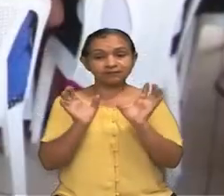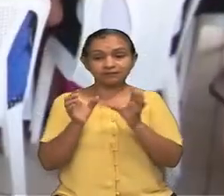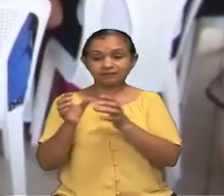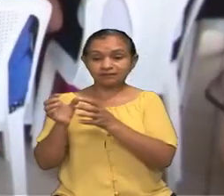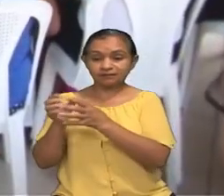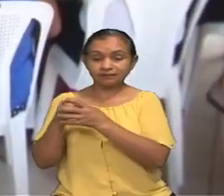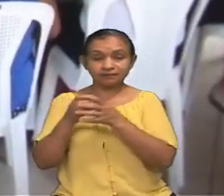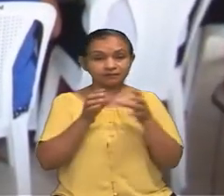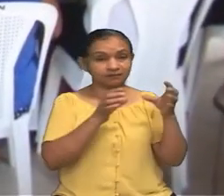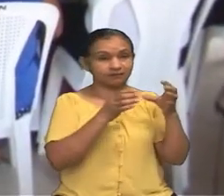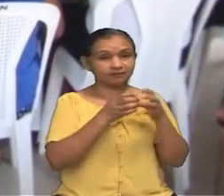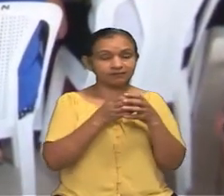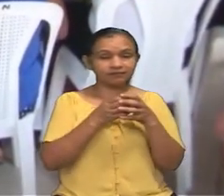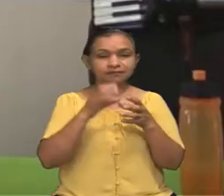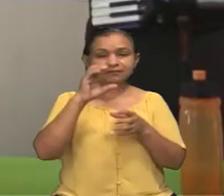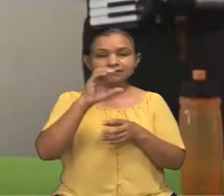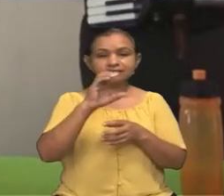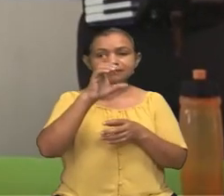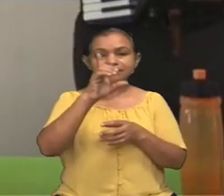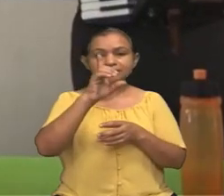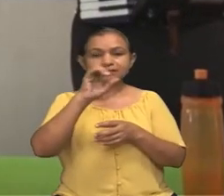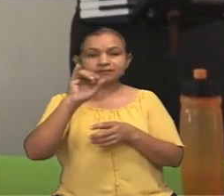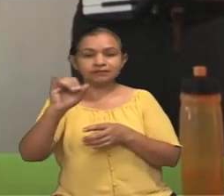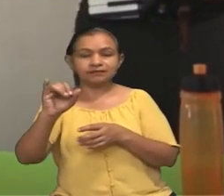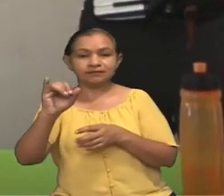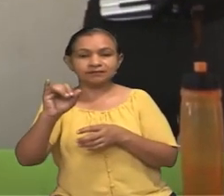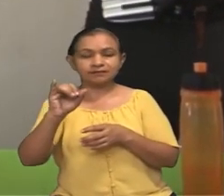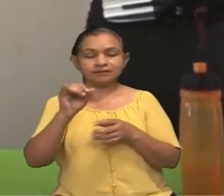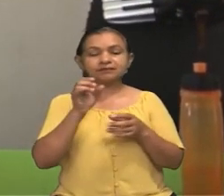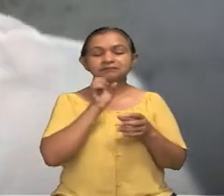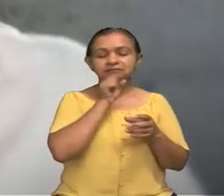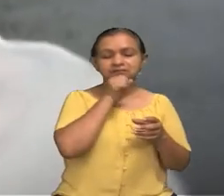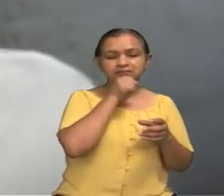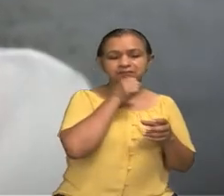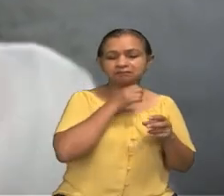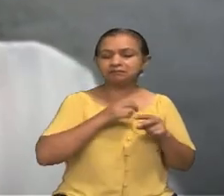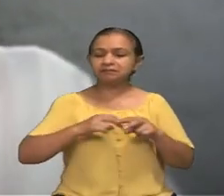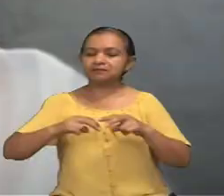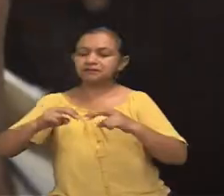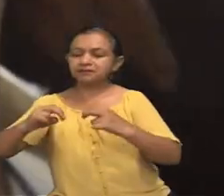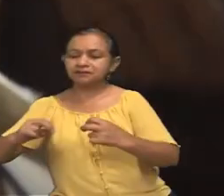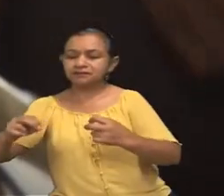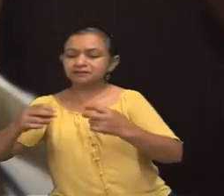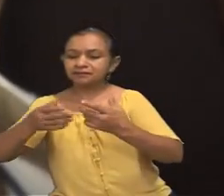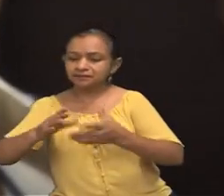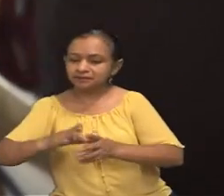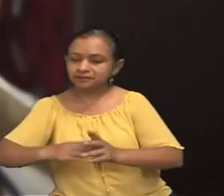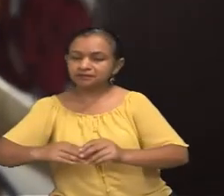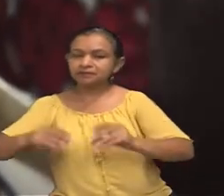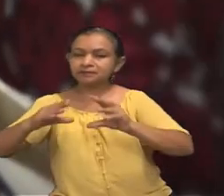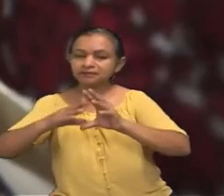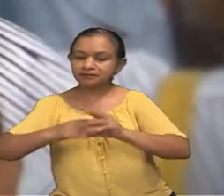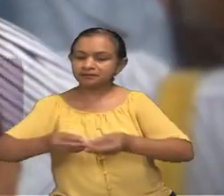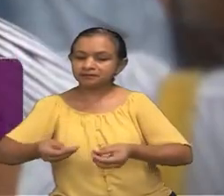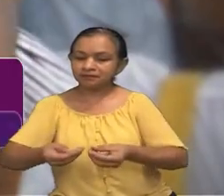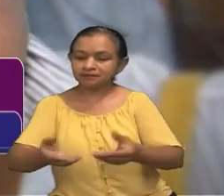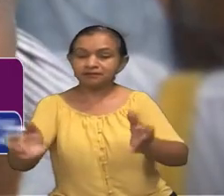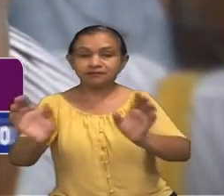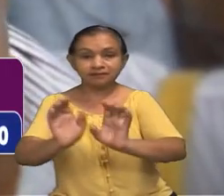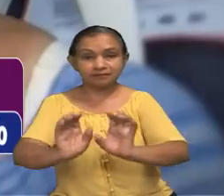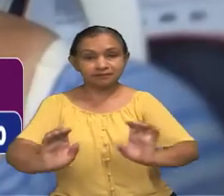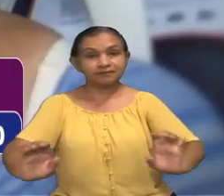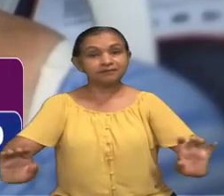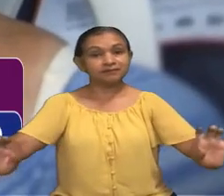a coordinar con los CDI para que vayan a contarles esos cuentos a los niños de los centros de desarrollo infantil, que son